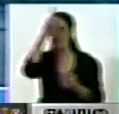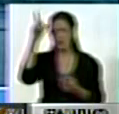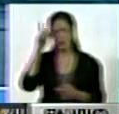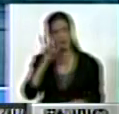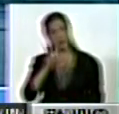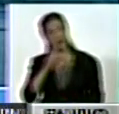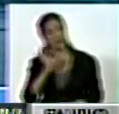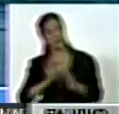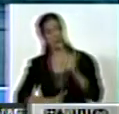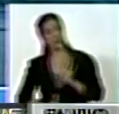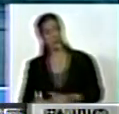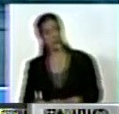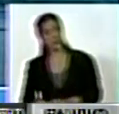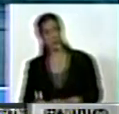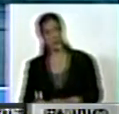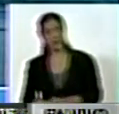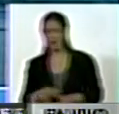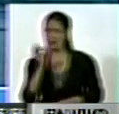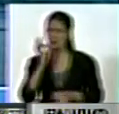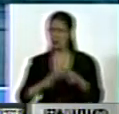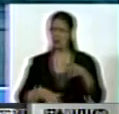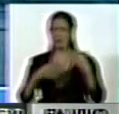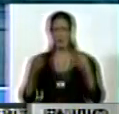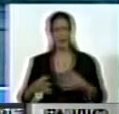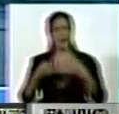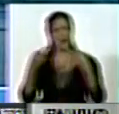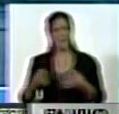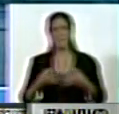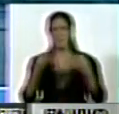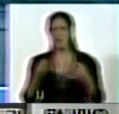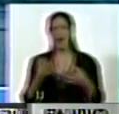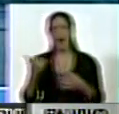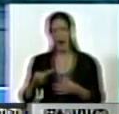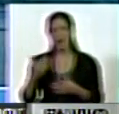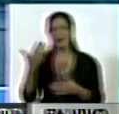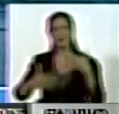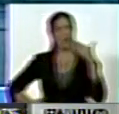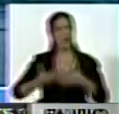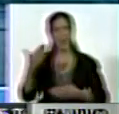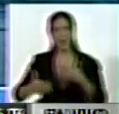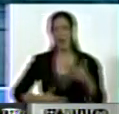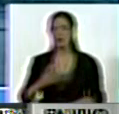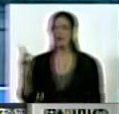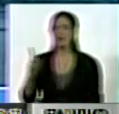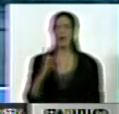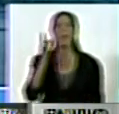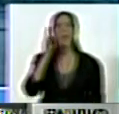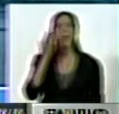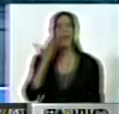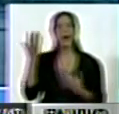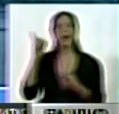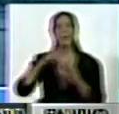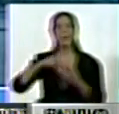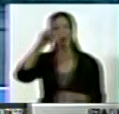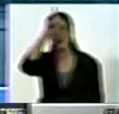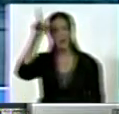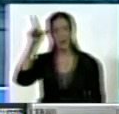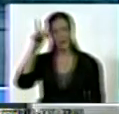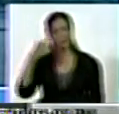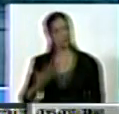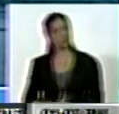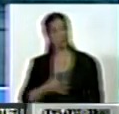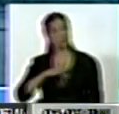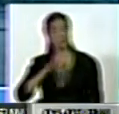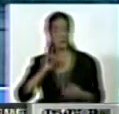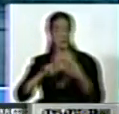curioso que cada vez que estamos con delincuentes aparece la señora López. Sus